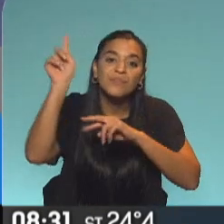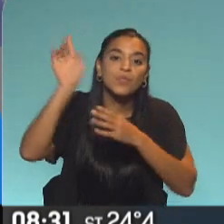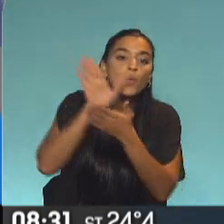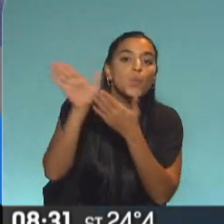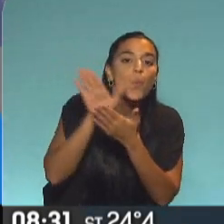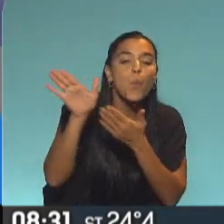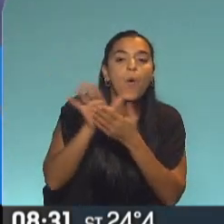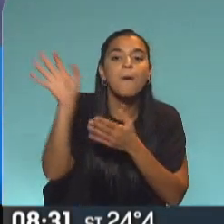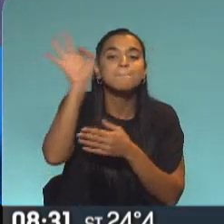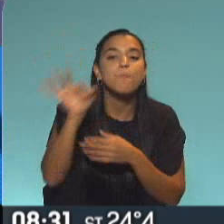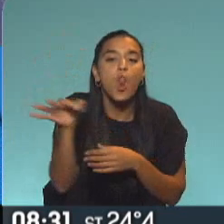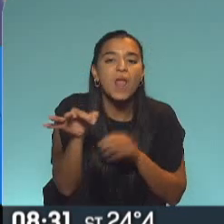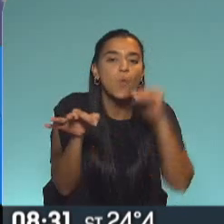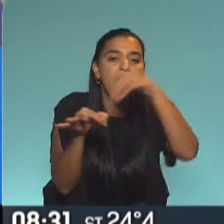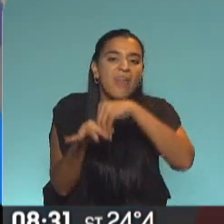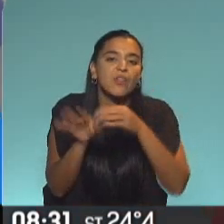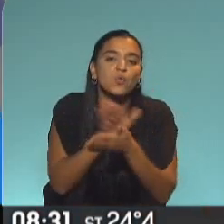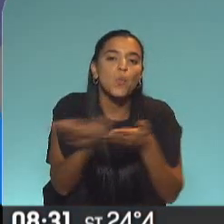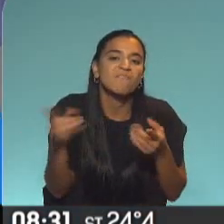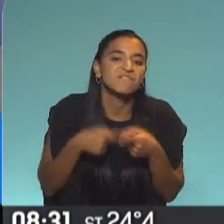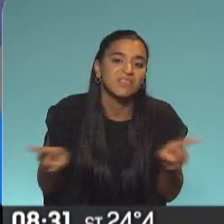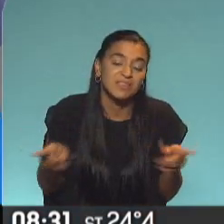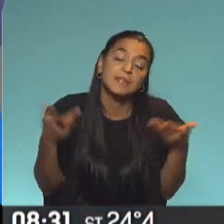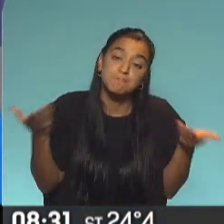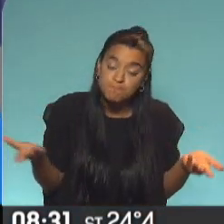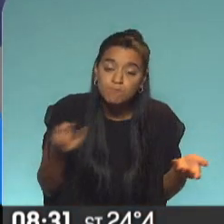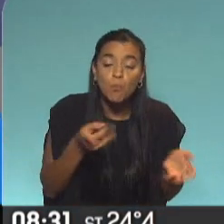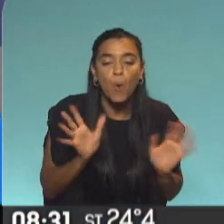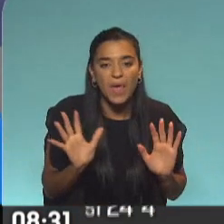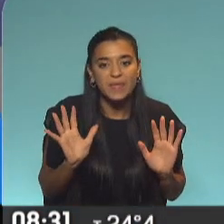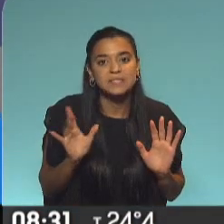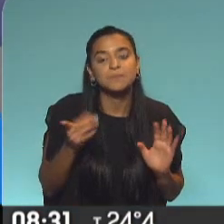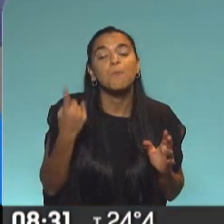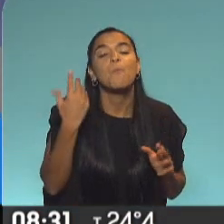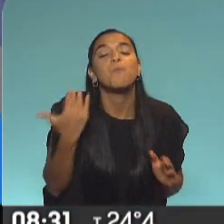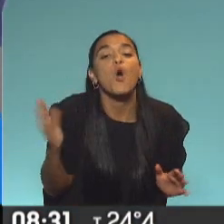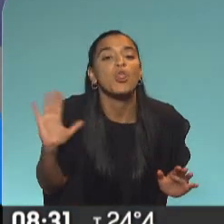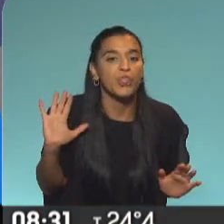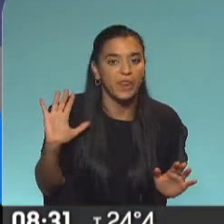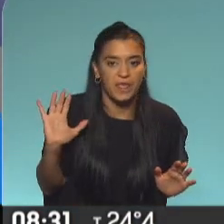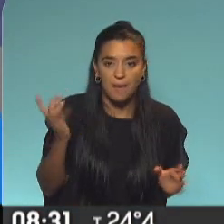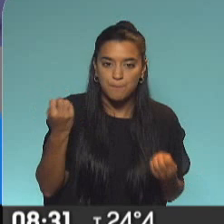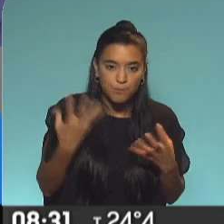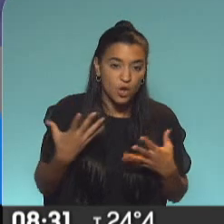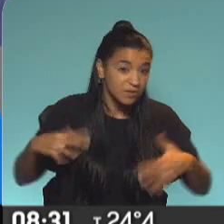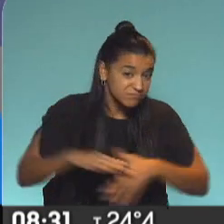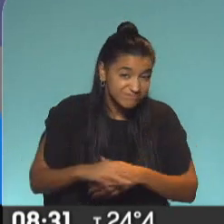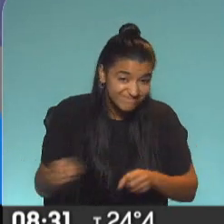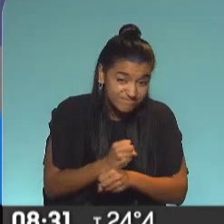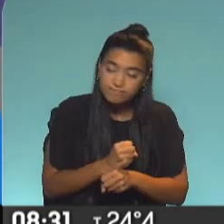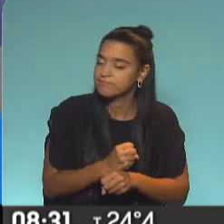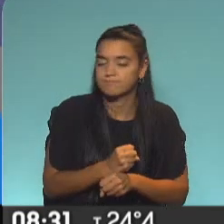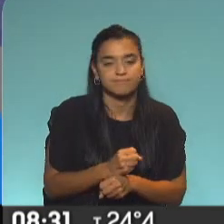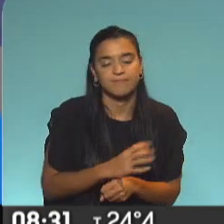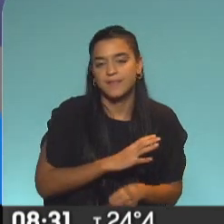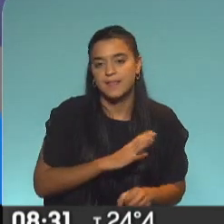una estructura molecular diferente, y esto podría ser, pero digamos podría, porque todavía no está confirmado,